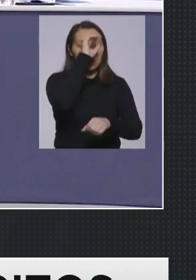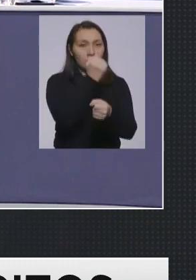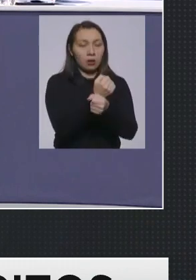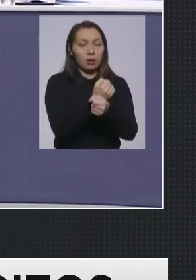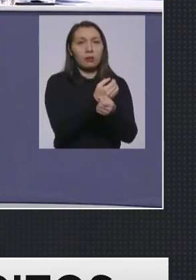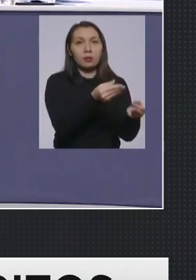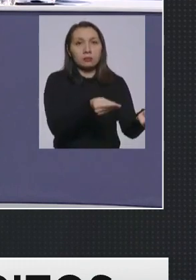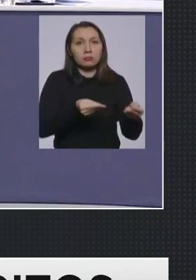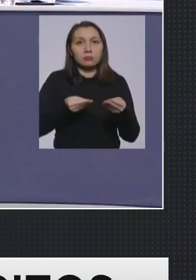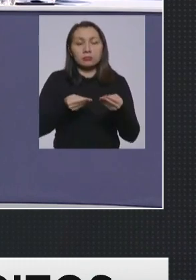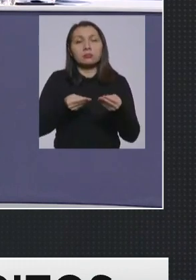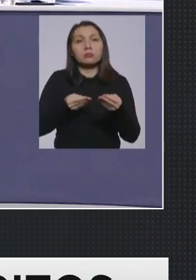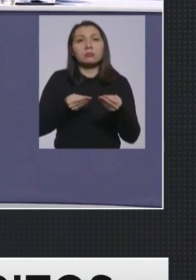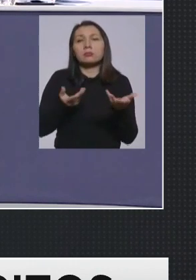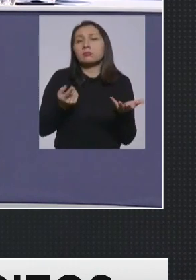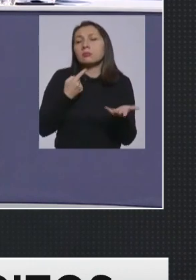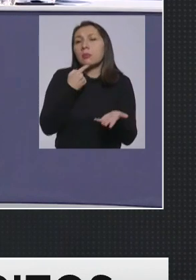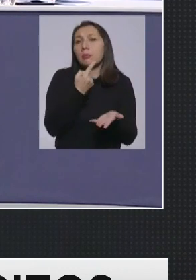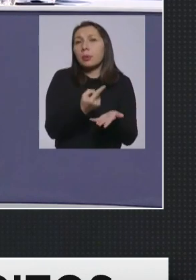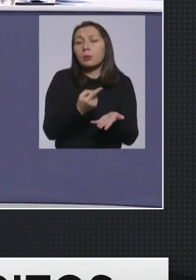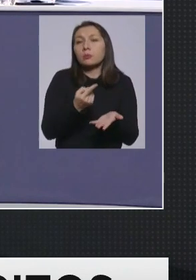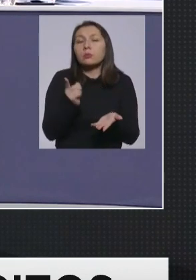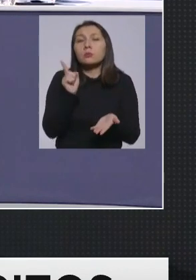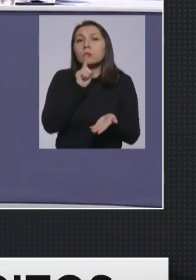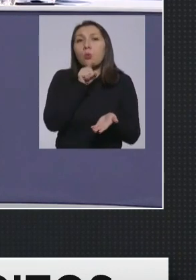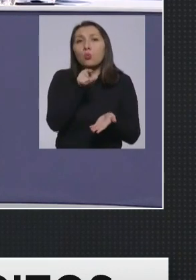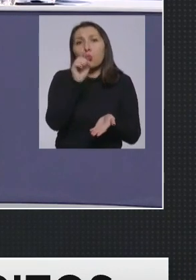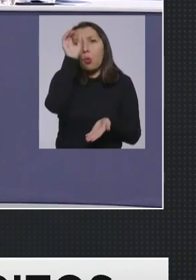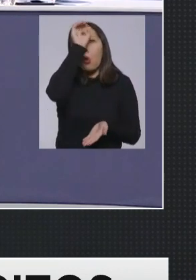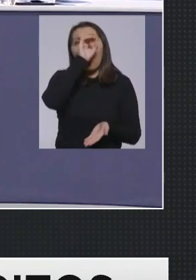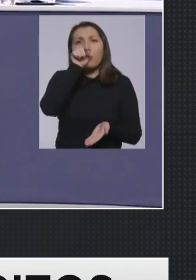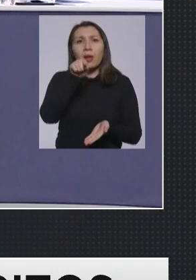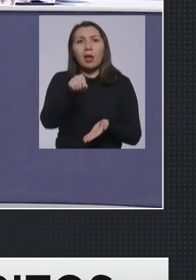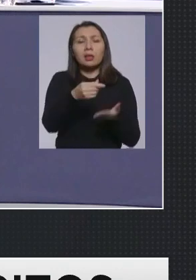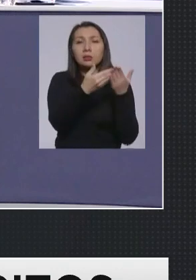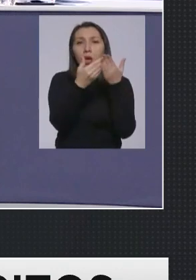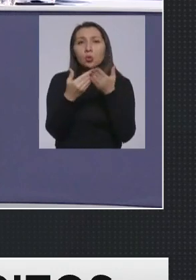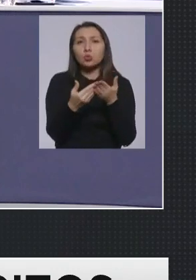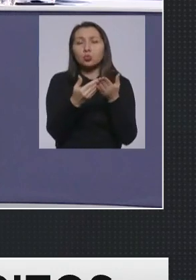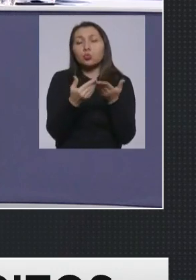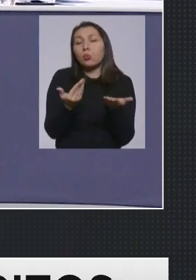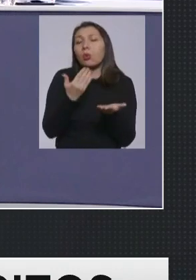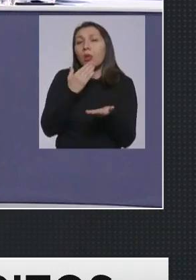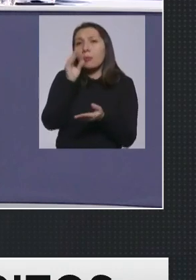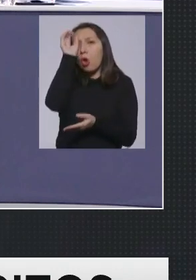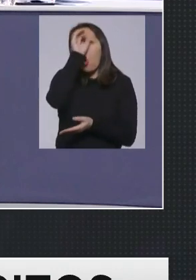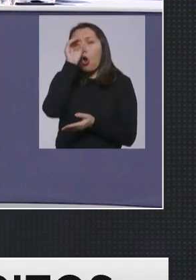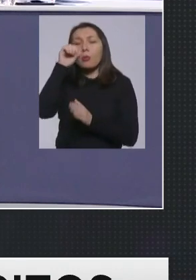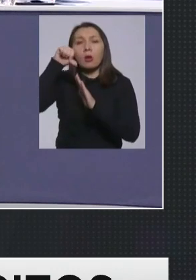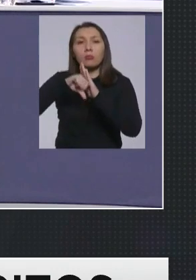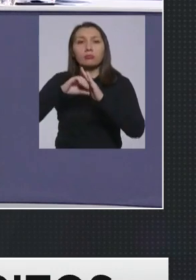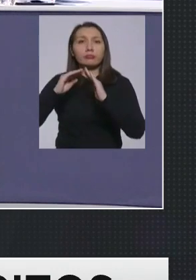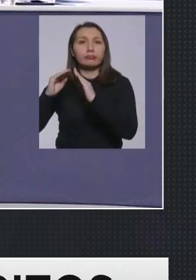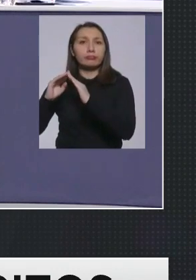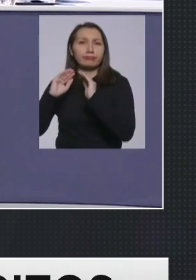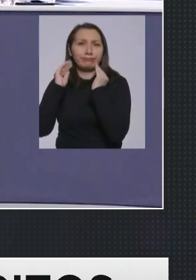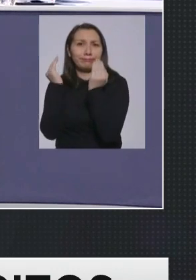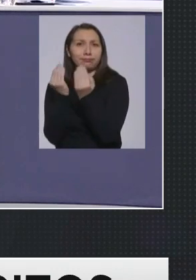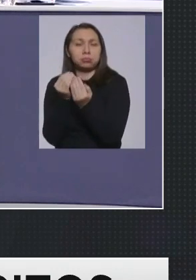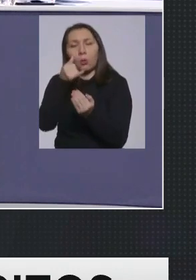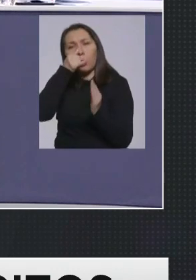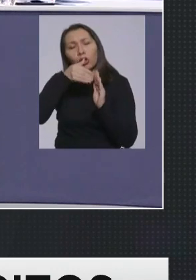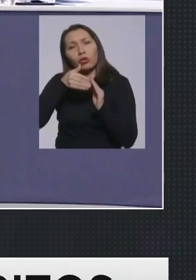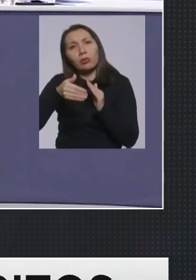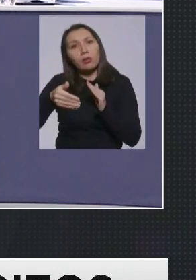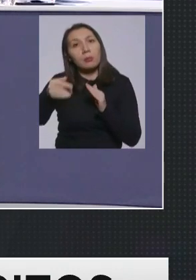por ende queríamos preguntarle finalmente cuál es su postura con respecto a este estudio y su postura respecto a la cuarentena y cuánto tiempo más